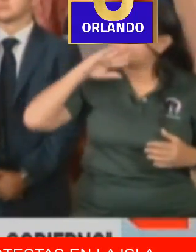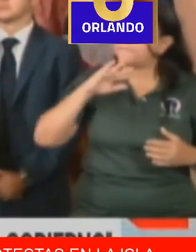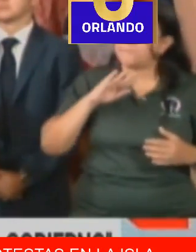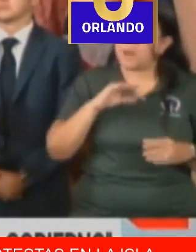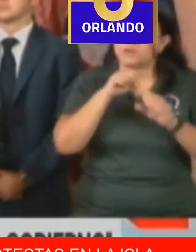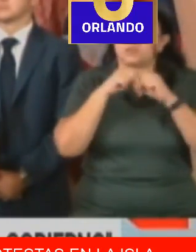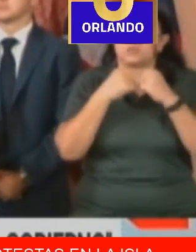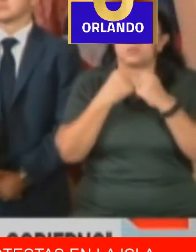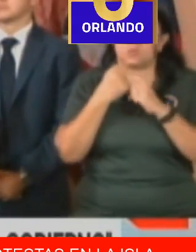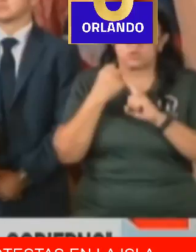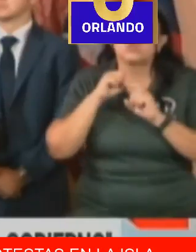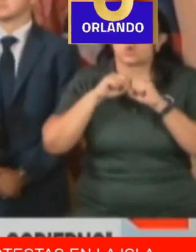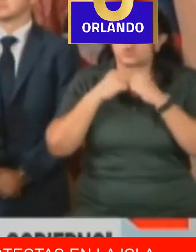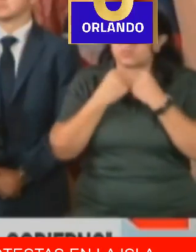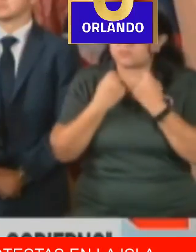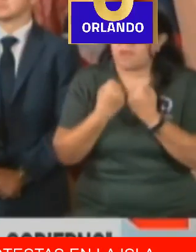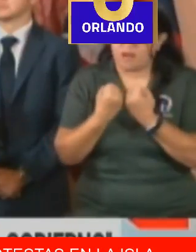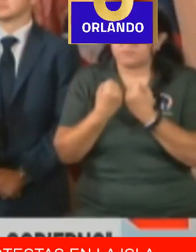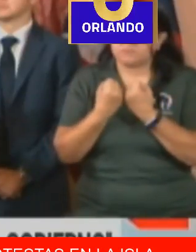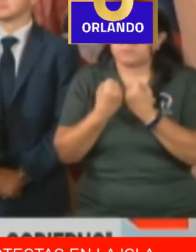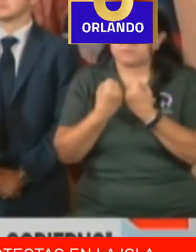social y que la corrupción